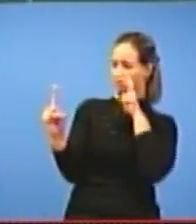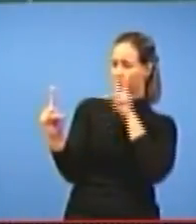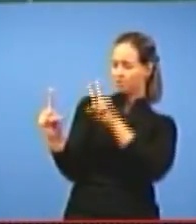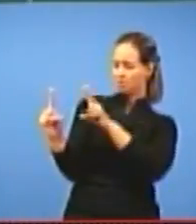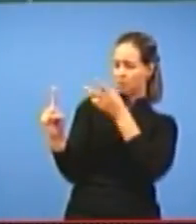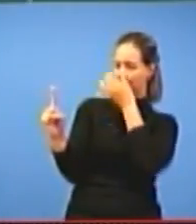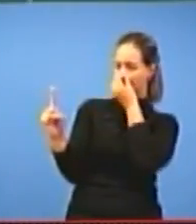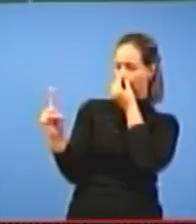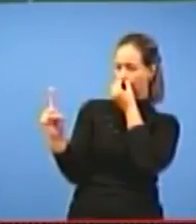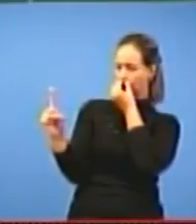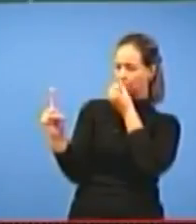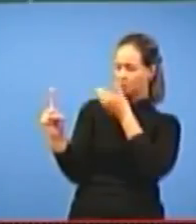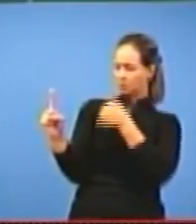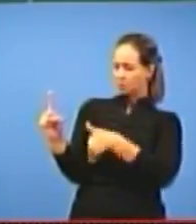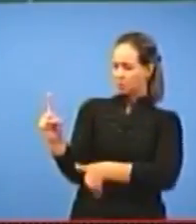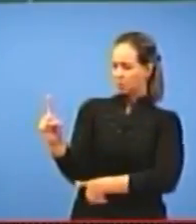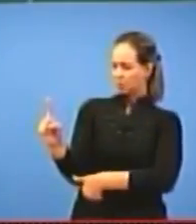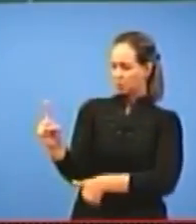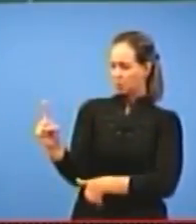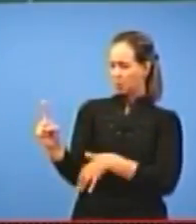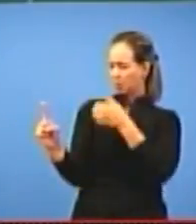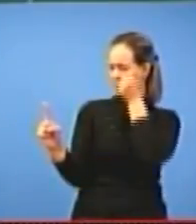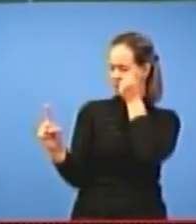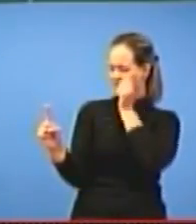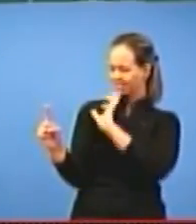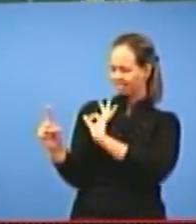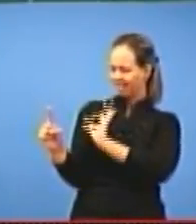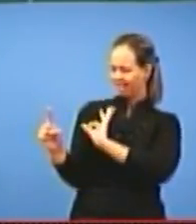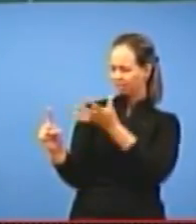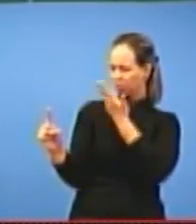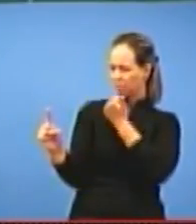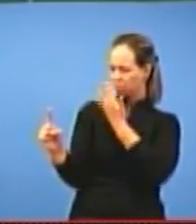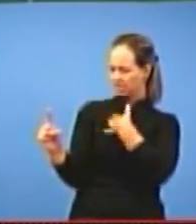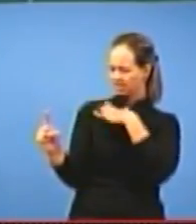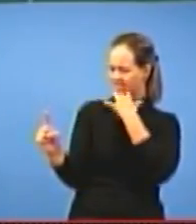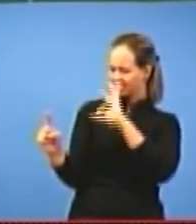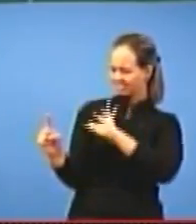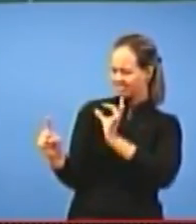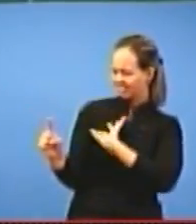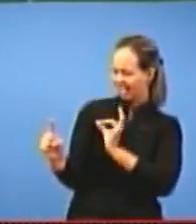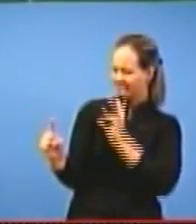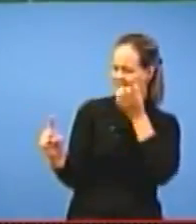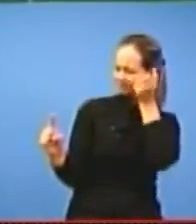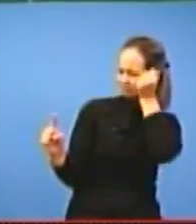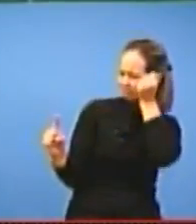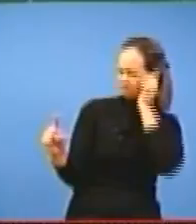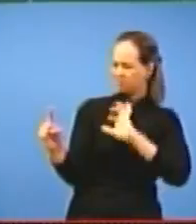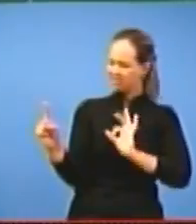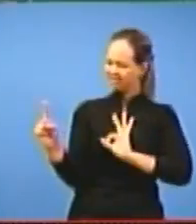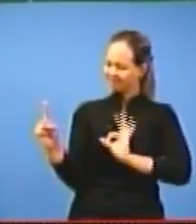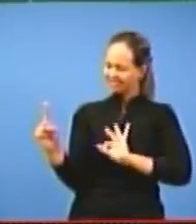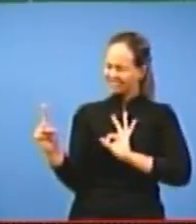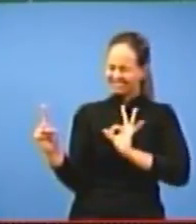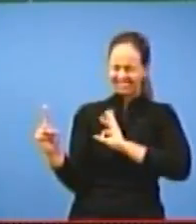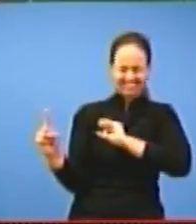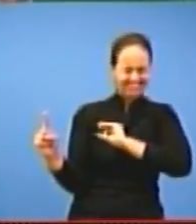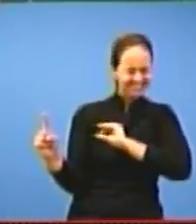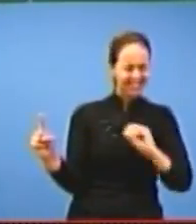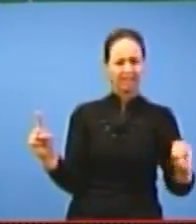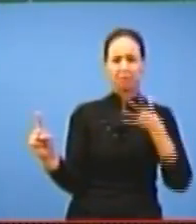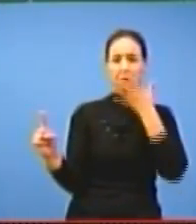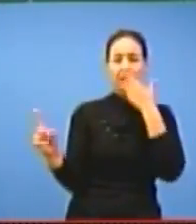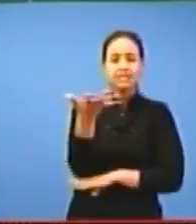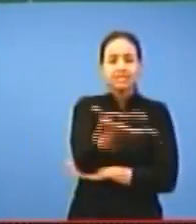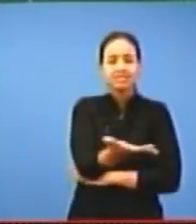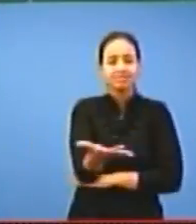miró y vio un hombre que no comía, no dormía, no tenía ningún lugar donde morar.